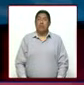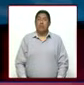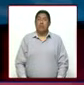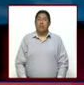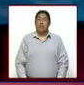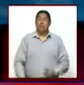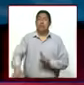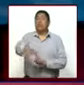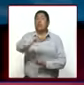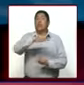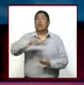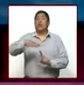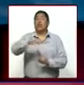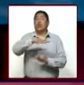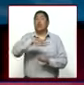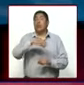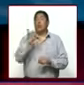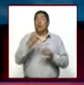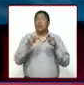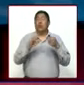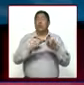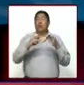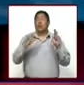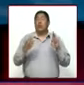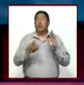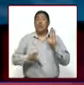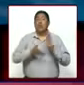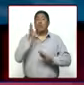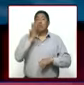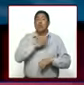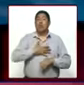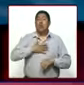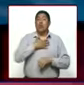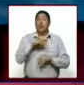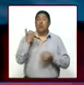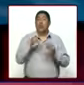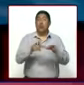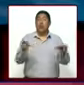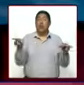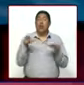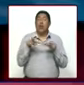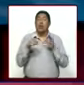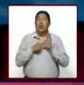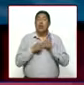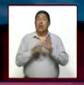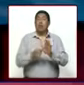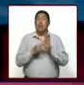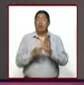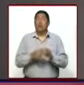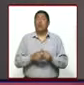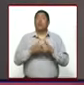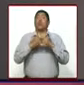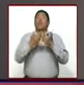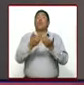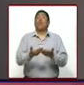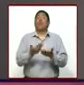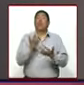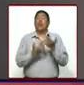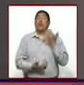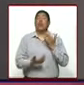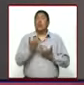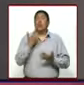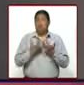Y es el panorama que se tiene en otras regiones. Vamos a trasladarnos, por favor, hasta otro punto para mostrarle también de qué manera los